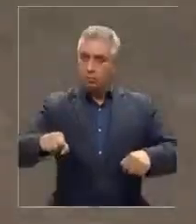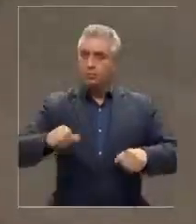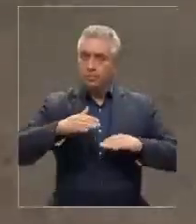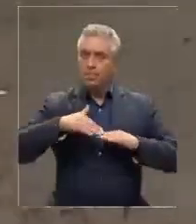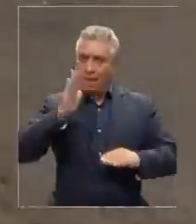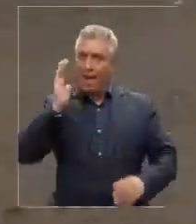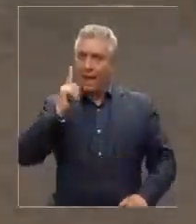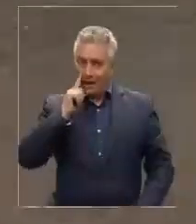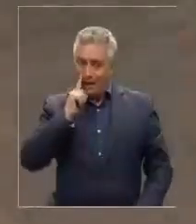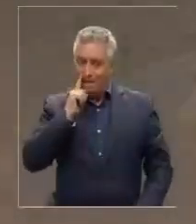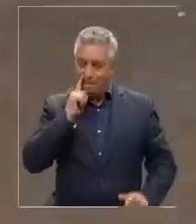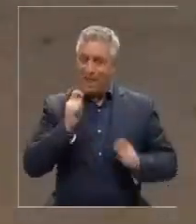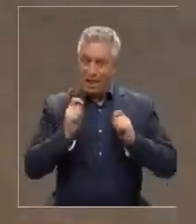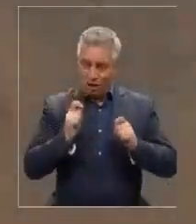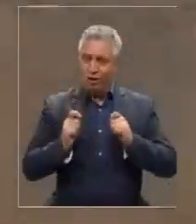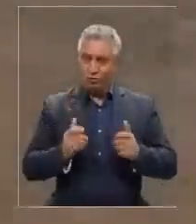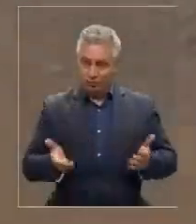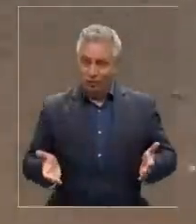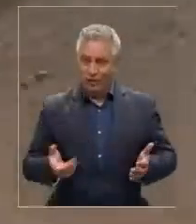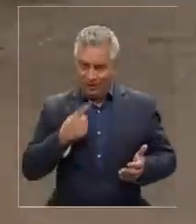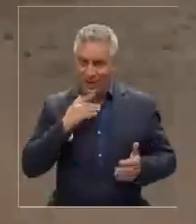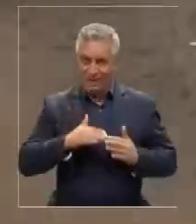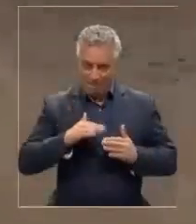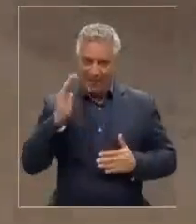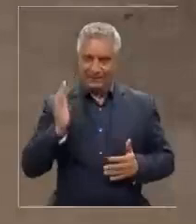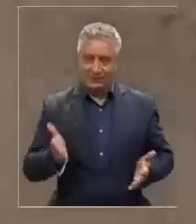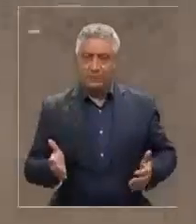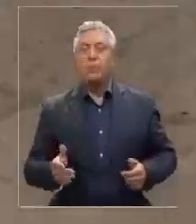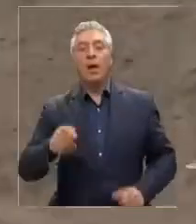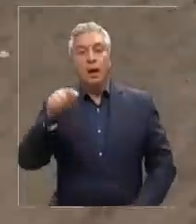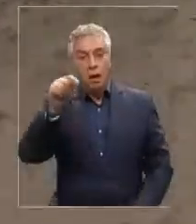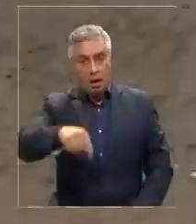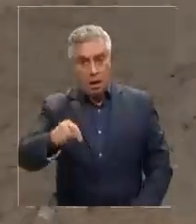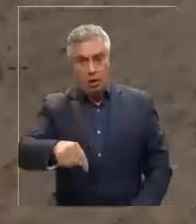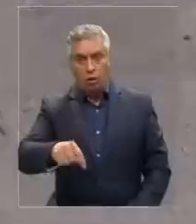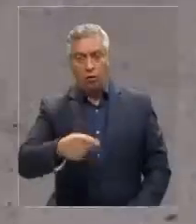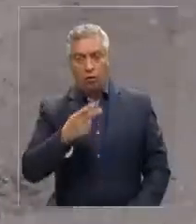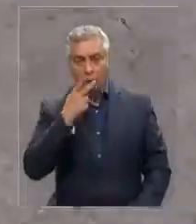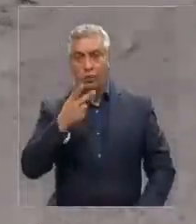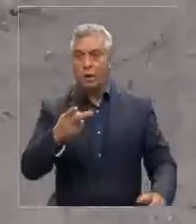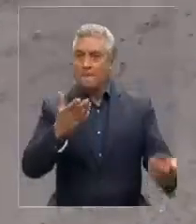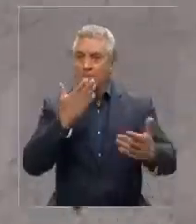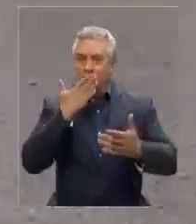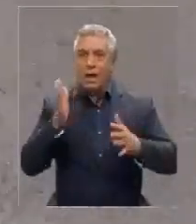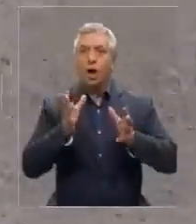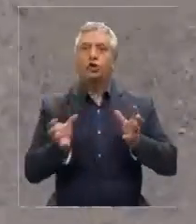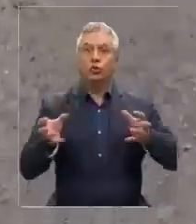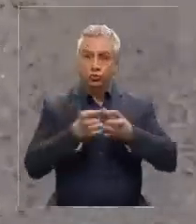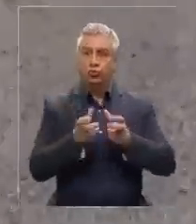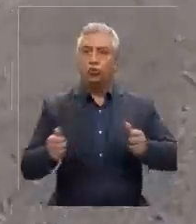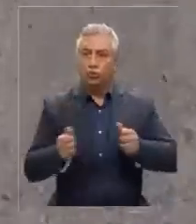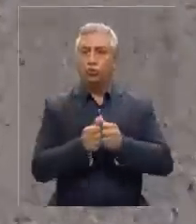Rutas extremas o poco conocimiento de ellas, en ambos casos lo principal es siempre salir acompañado para evitar